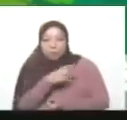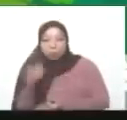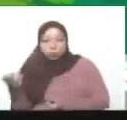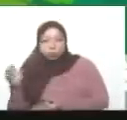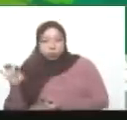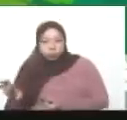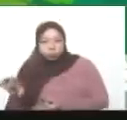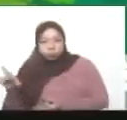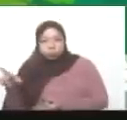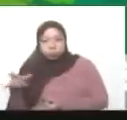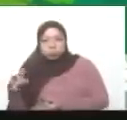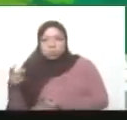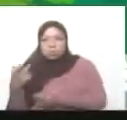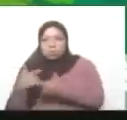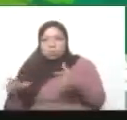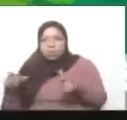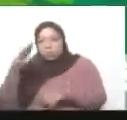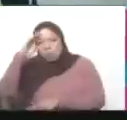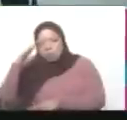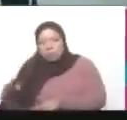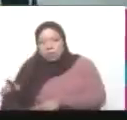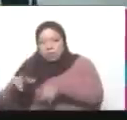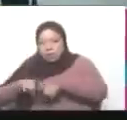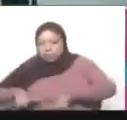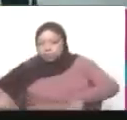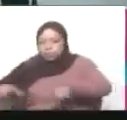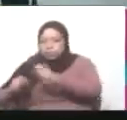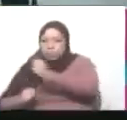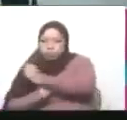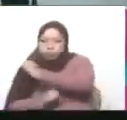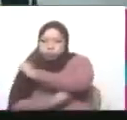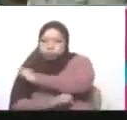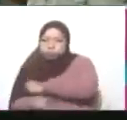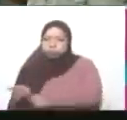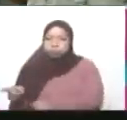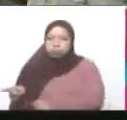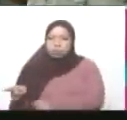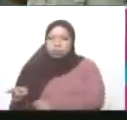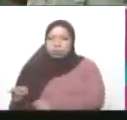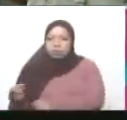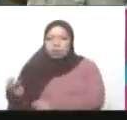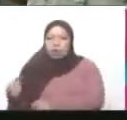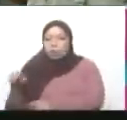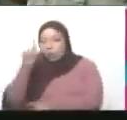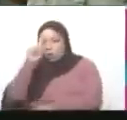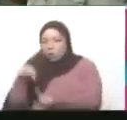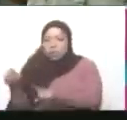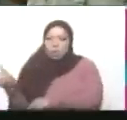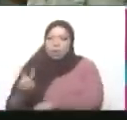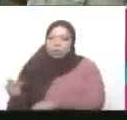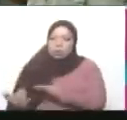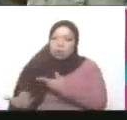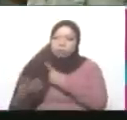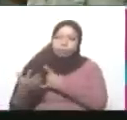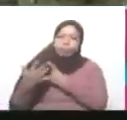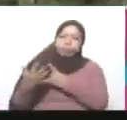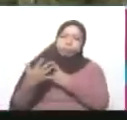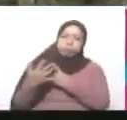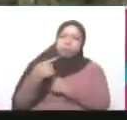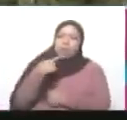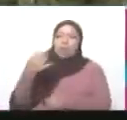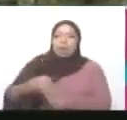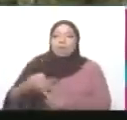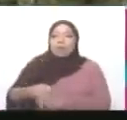ha planteado crear una base militar en Guyana apuntando hacia Venezuela Esa es la verdad Esa es la